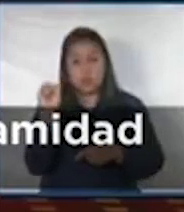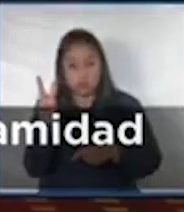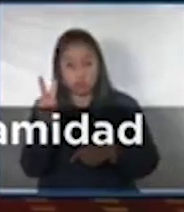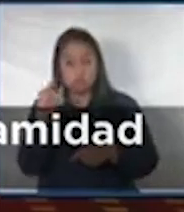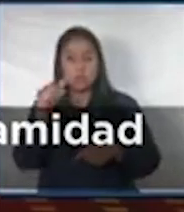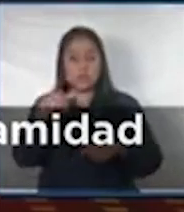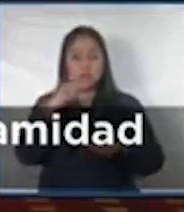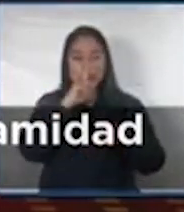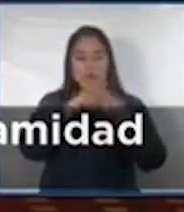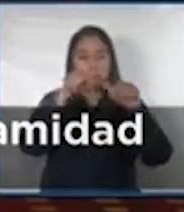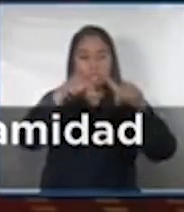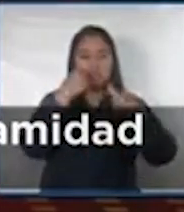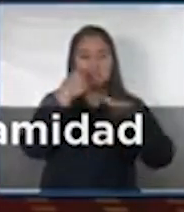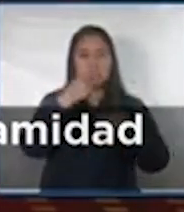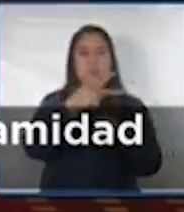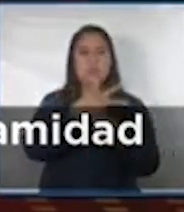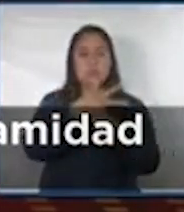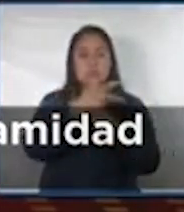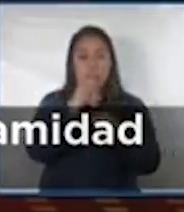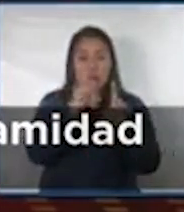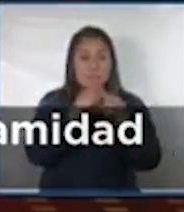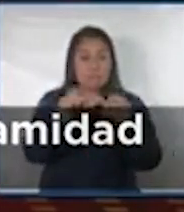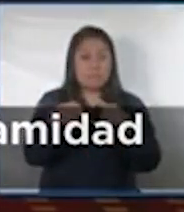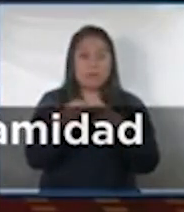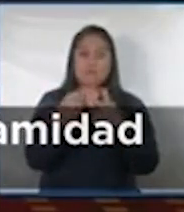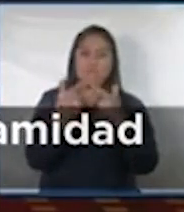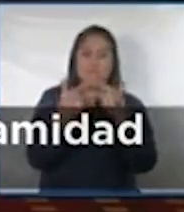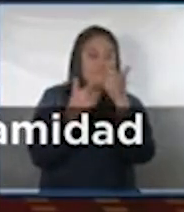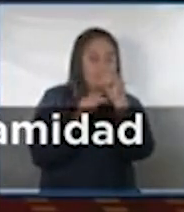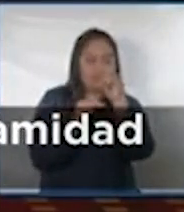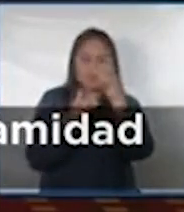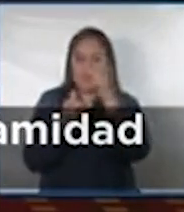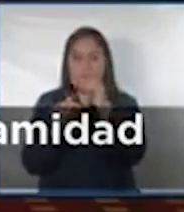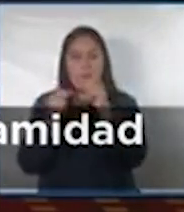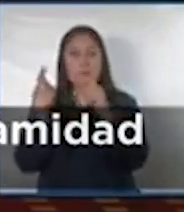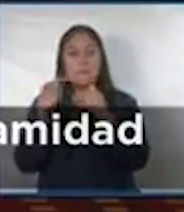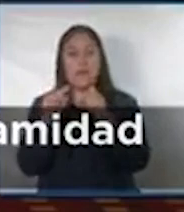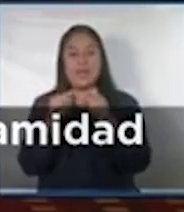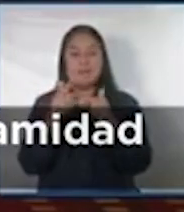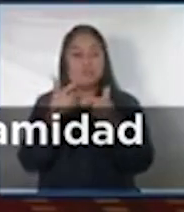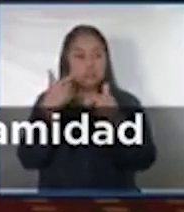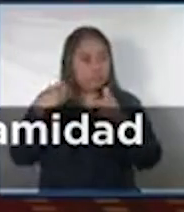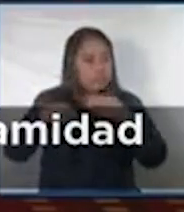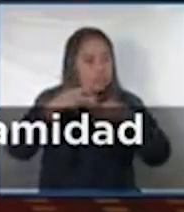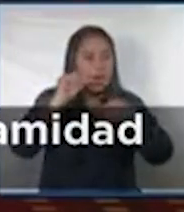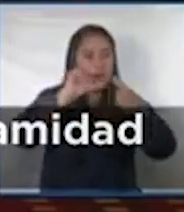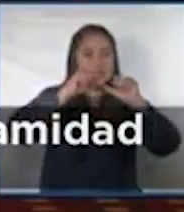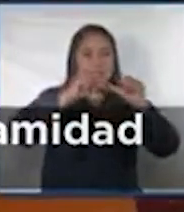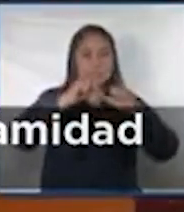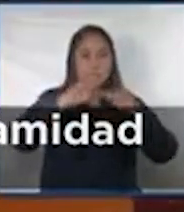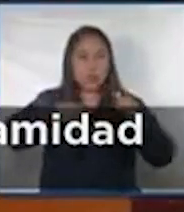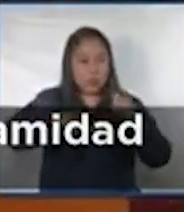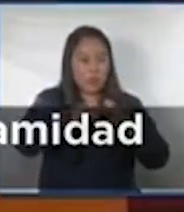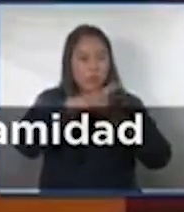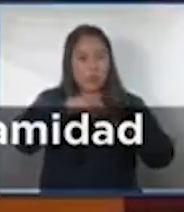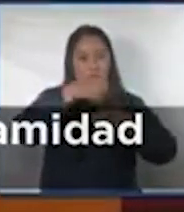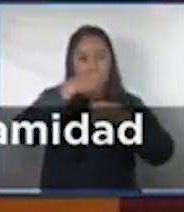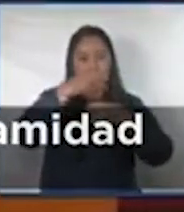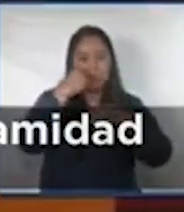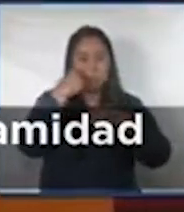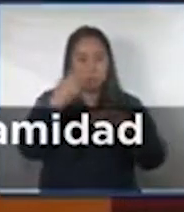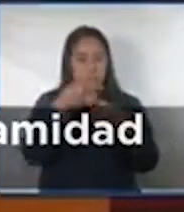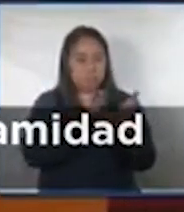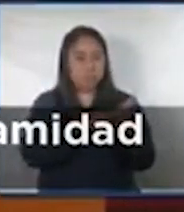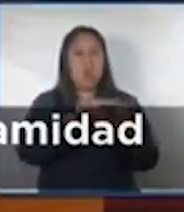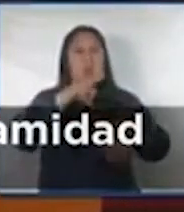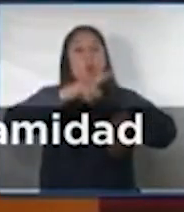emitirán las medidas sanitarias y restricciones necesarias para limitar el acceso a los lugares que se informen, fijando